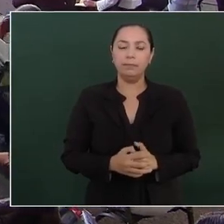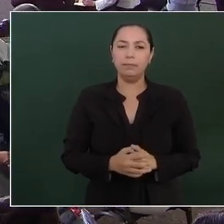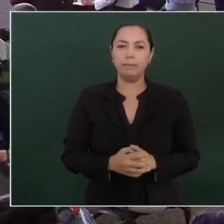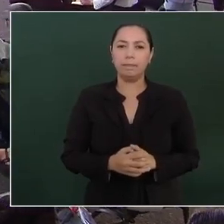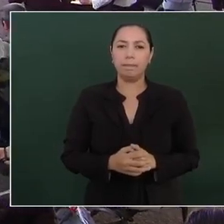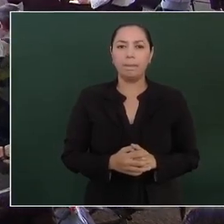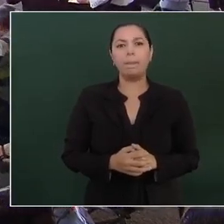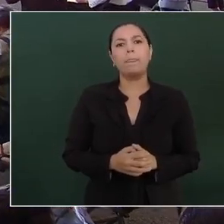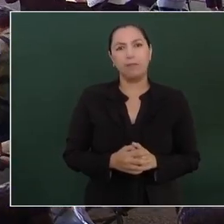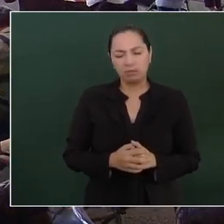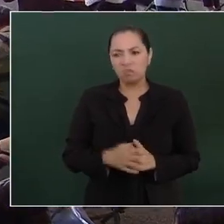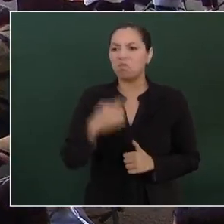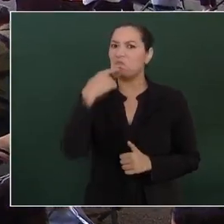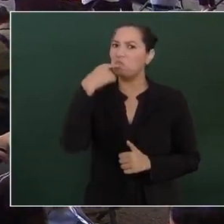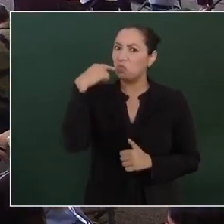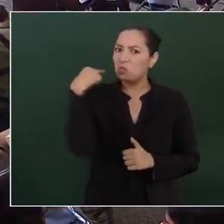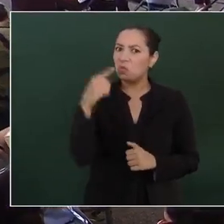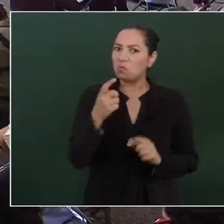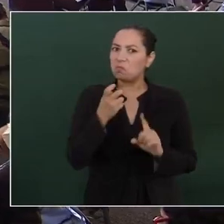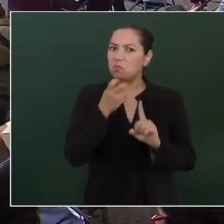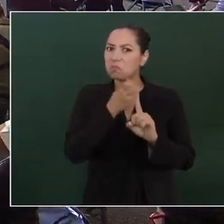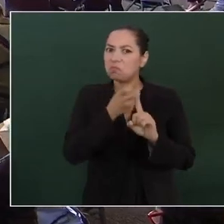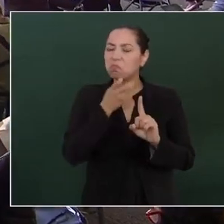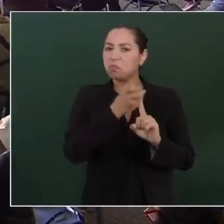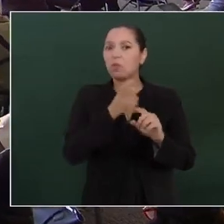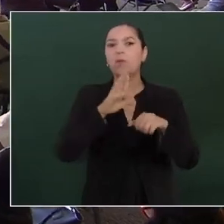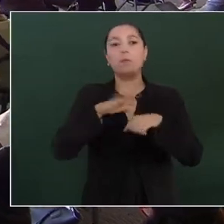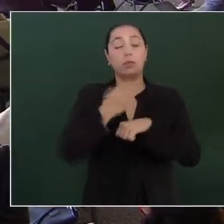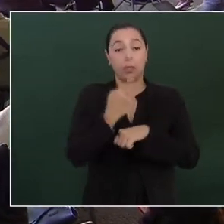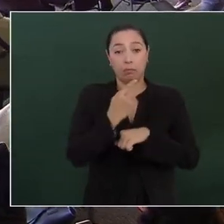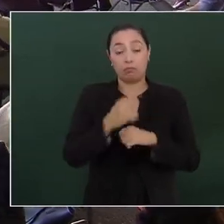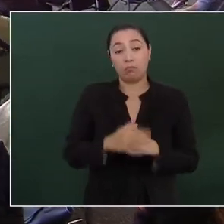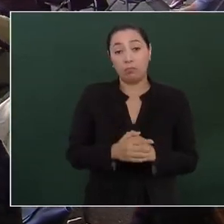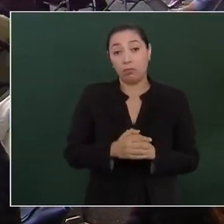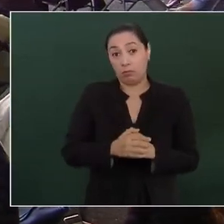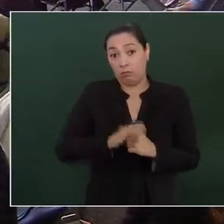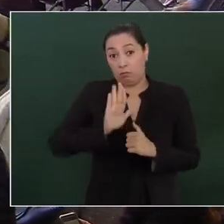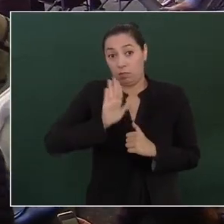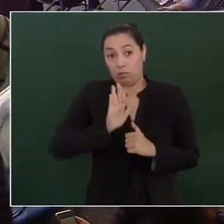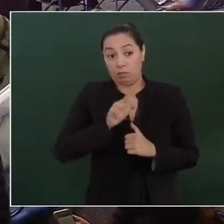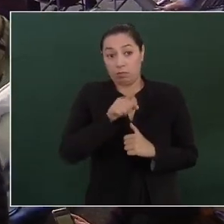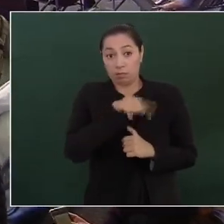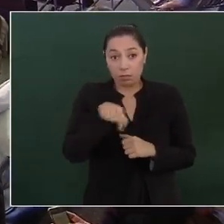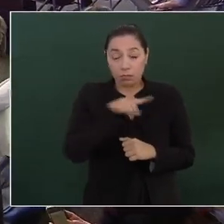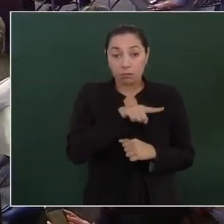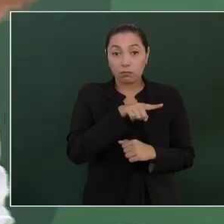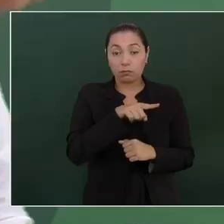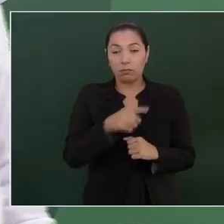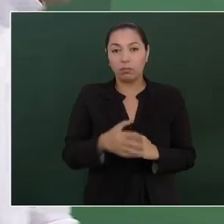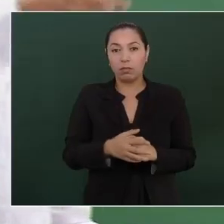se les denunciara, porque se supone que están para